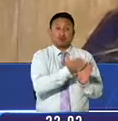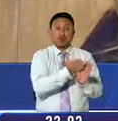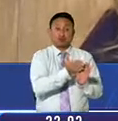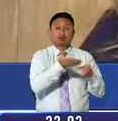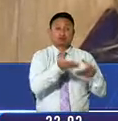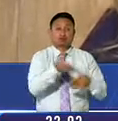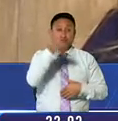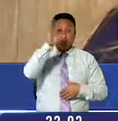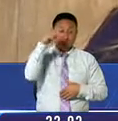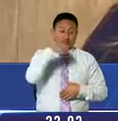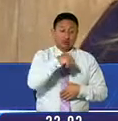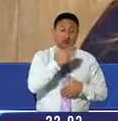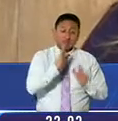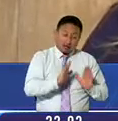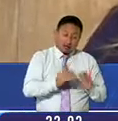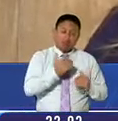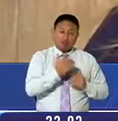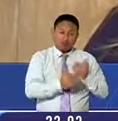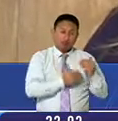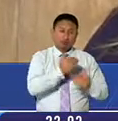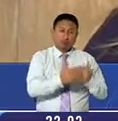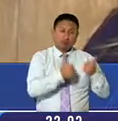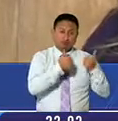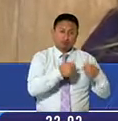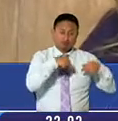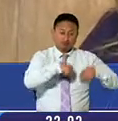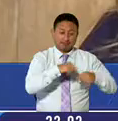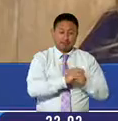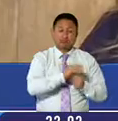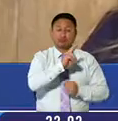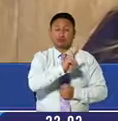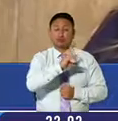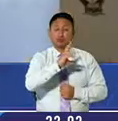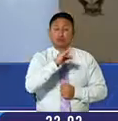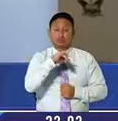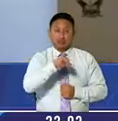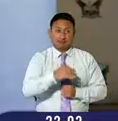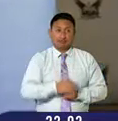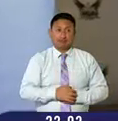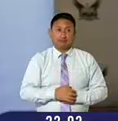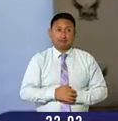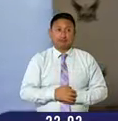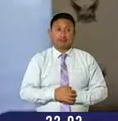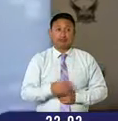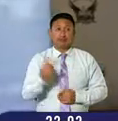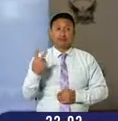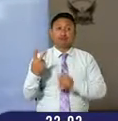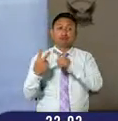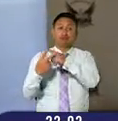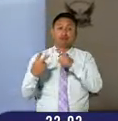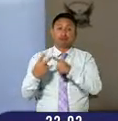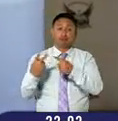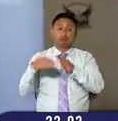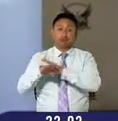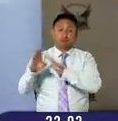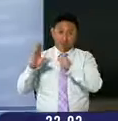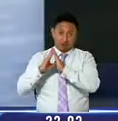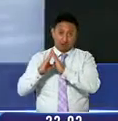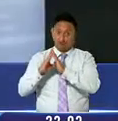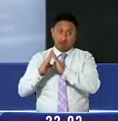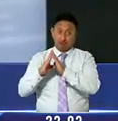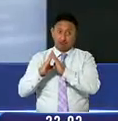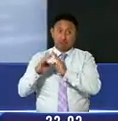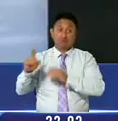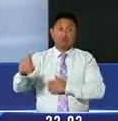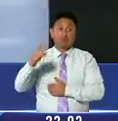hemos informado que el niño mejora, está estable, ya salió de la unidad de cuidados intensivos. Los sospechosos no tienen arresto domiciliario.